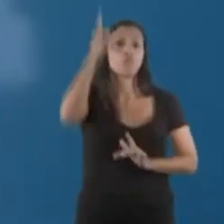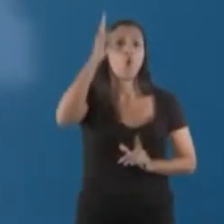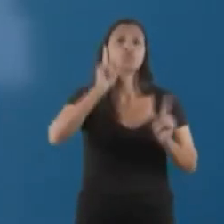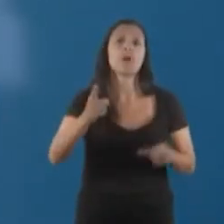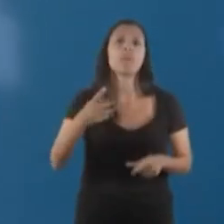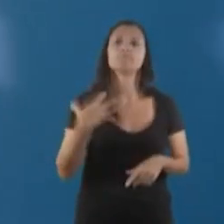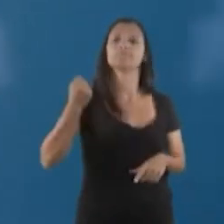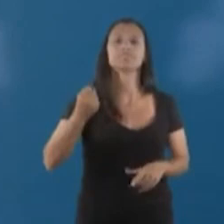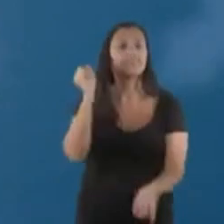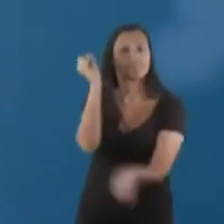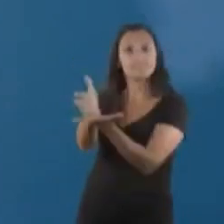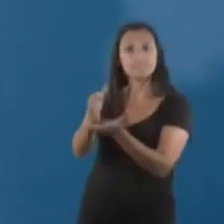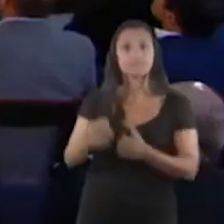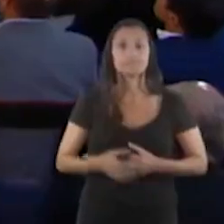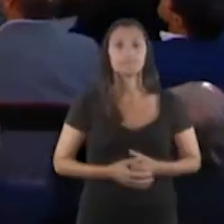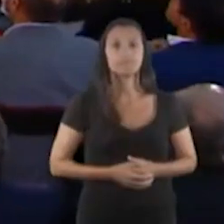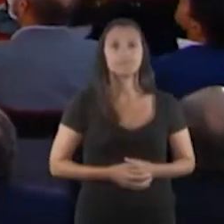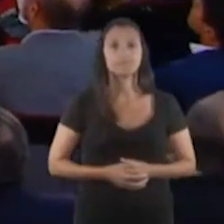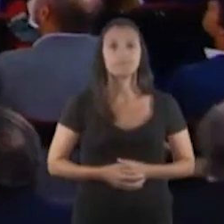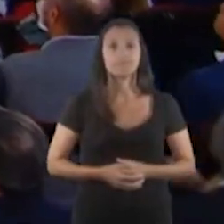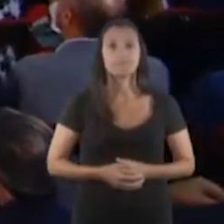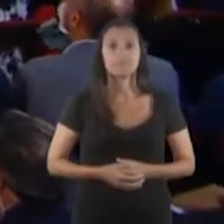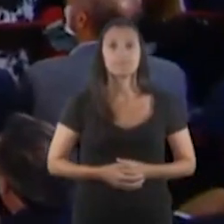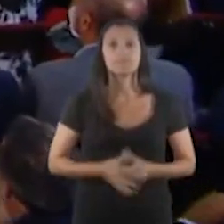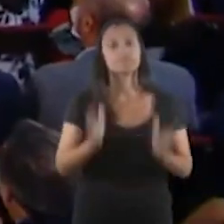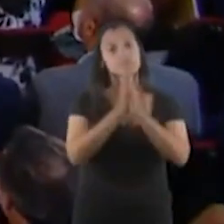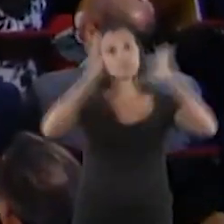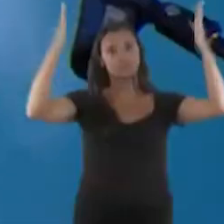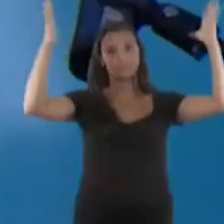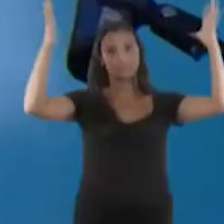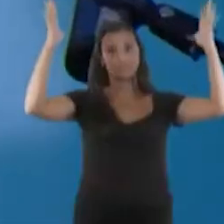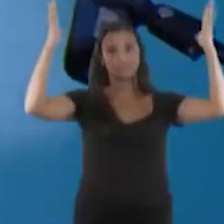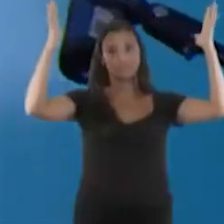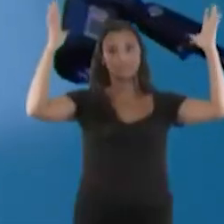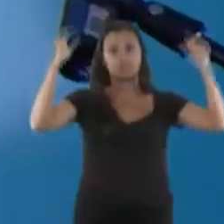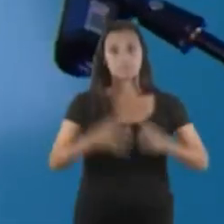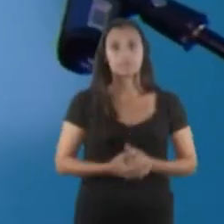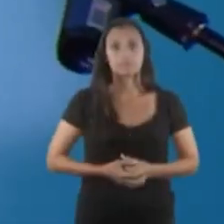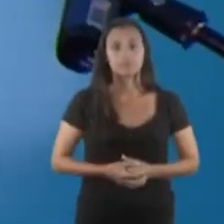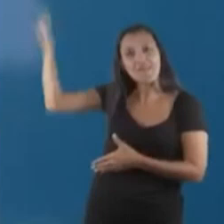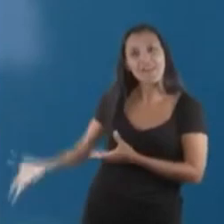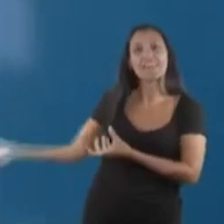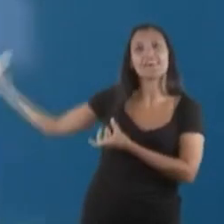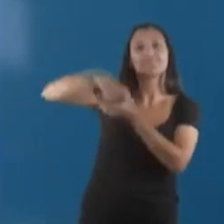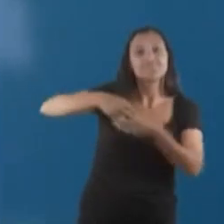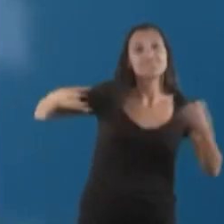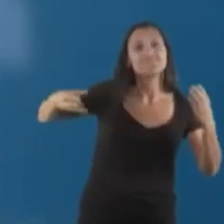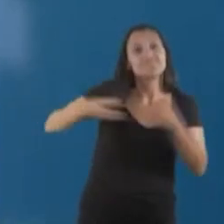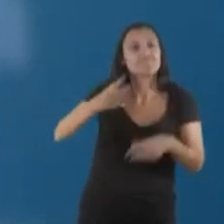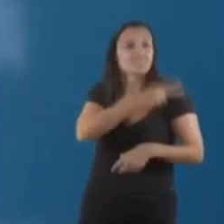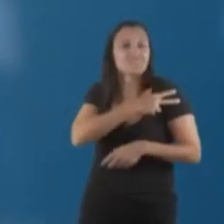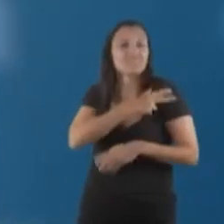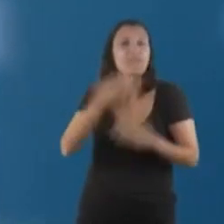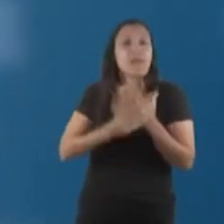la Nación os lo demanden. Darle otra vez la bienvenida al gabinete, ya